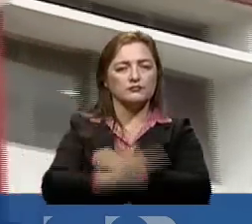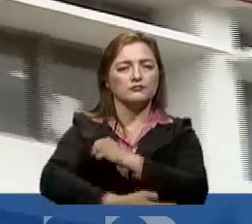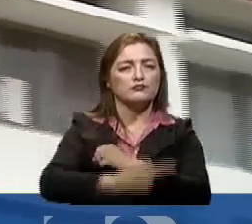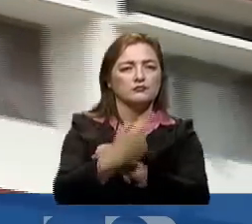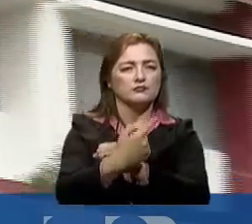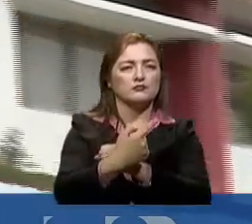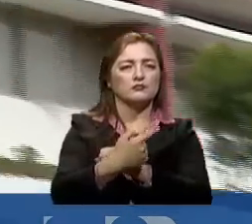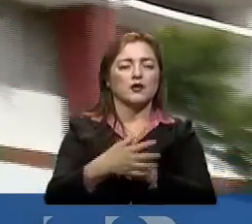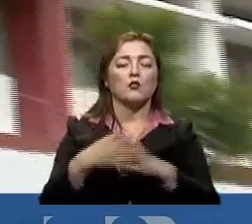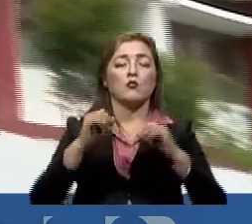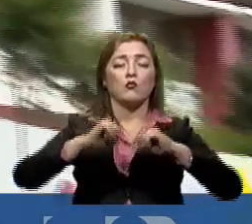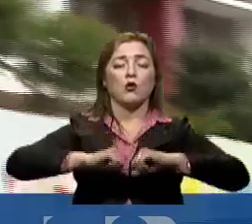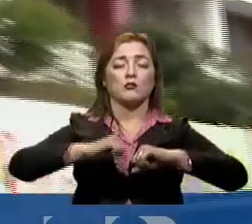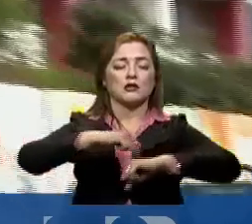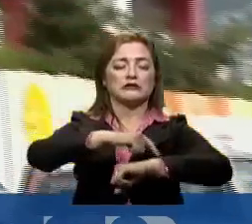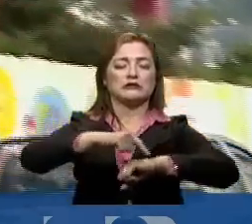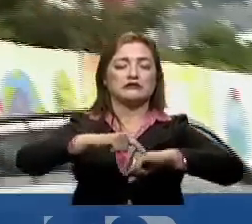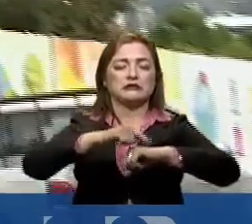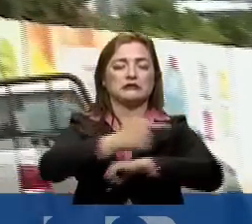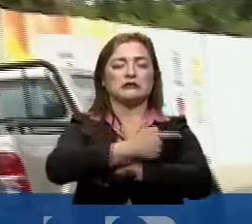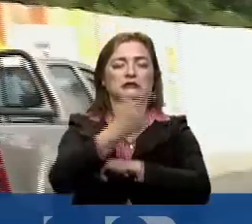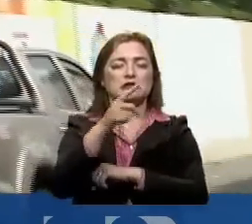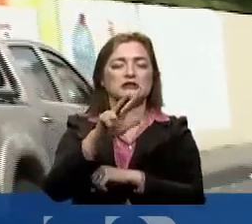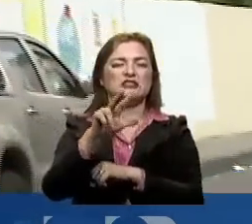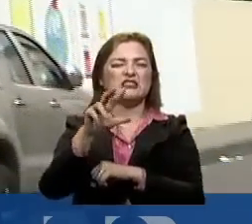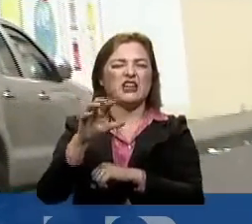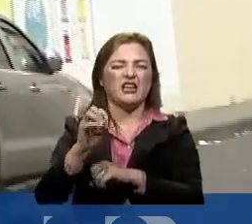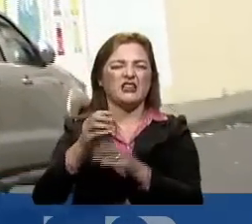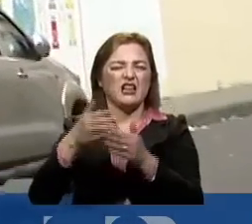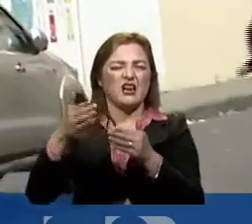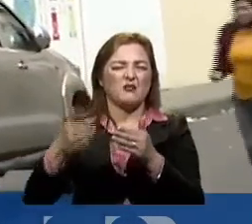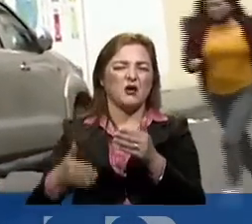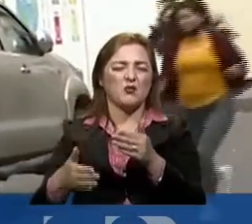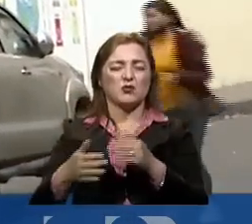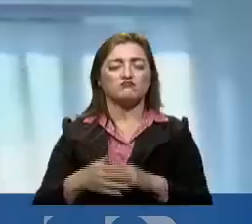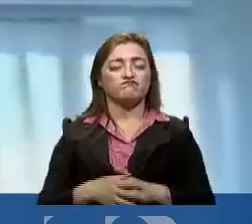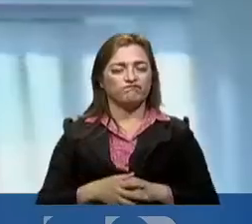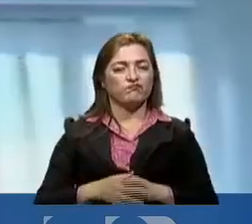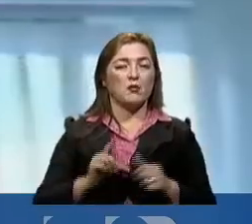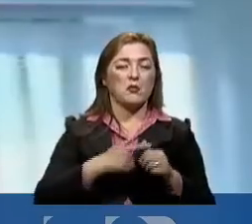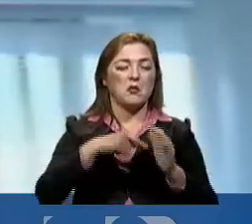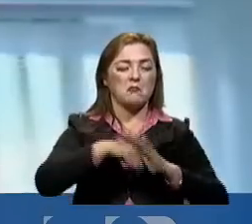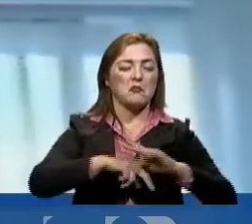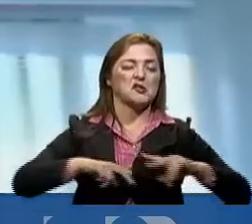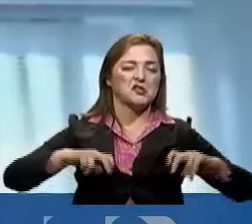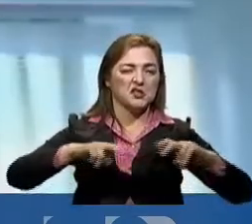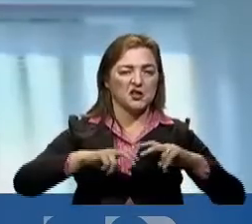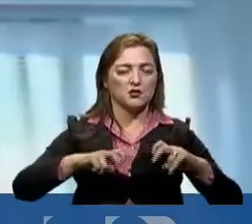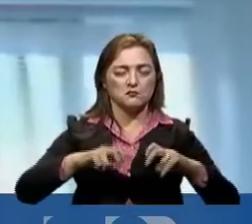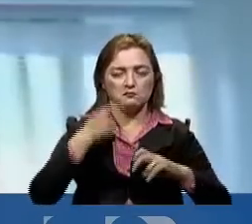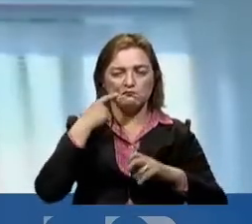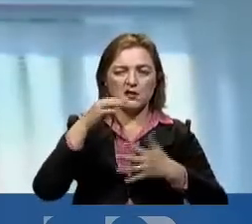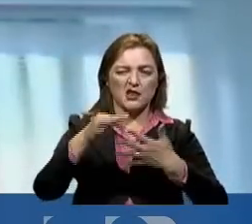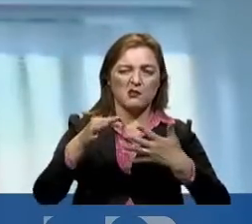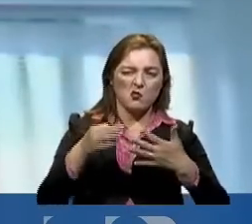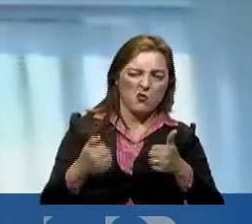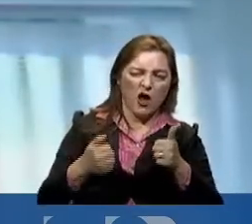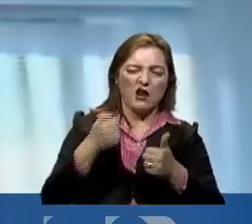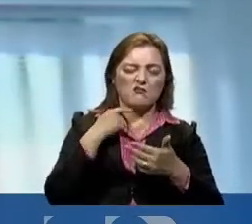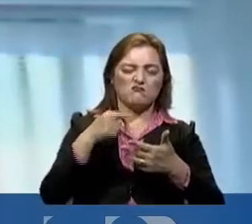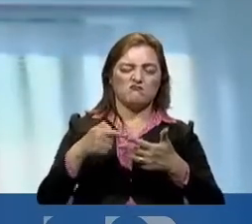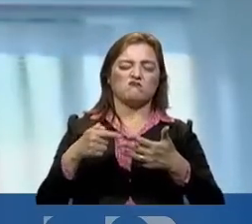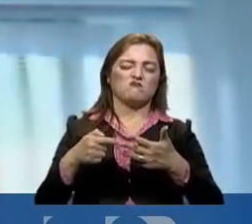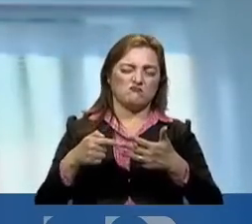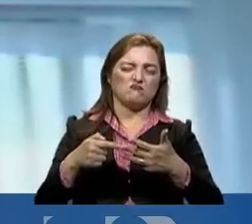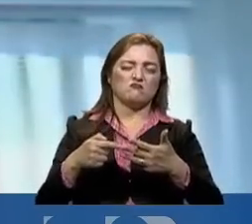y correctivos puede tomar hasta 30 días. Se hace la investigación, se determina el caso. Entonces, este es un tema